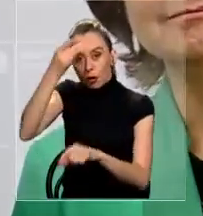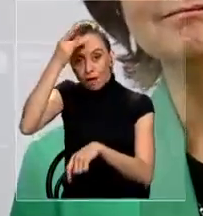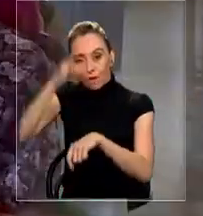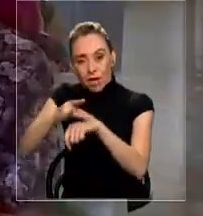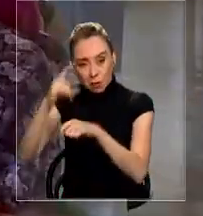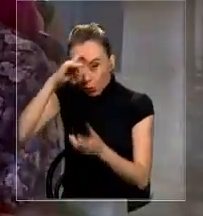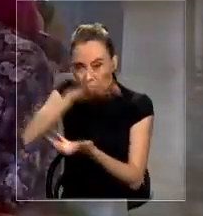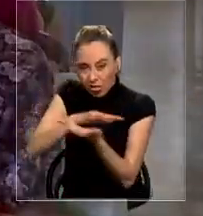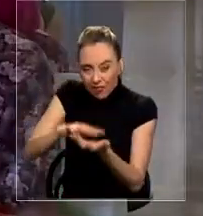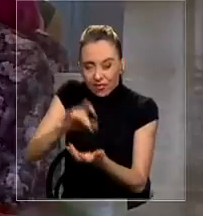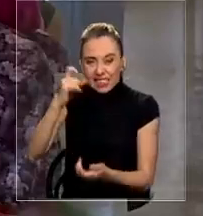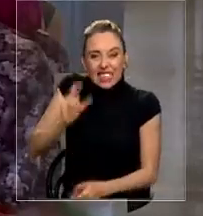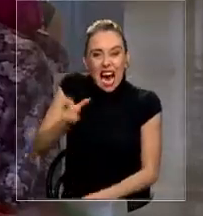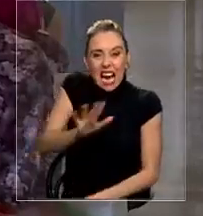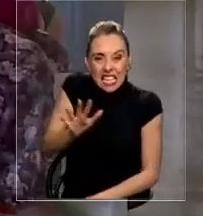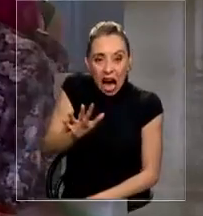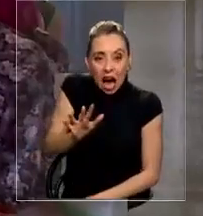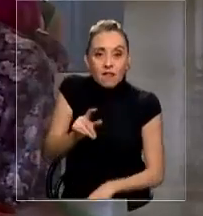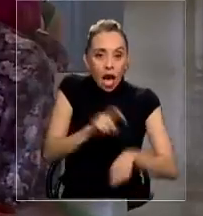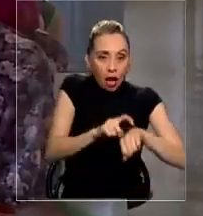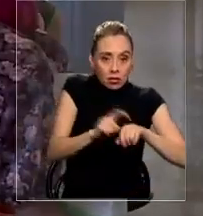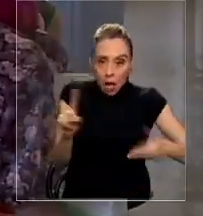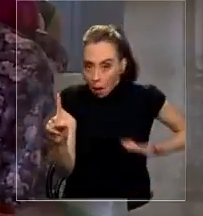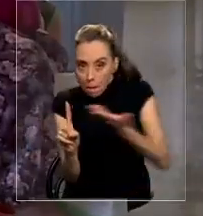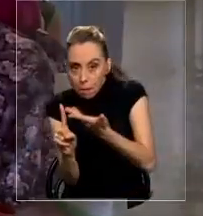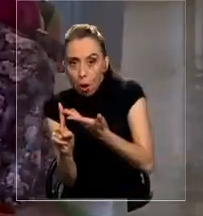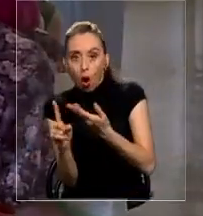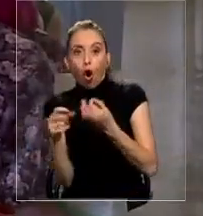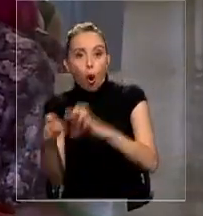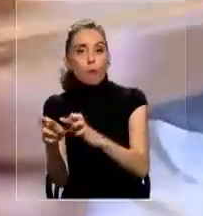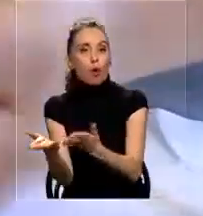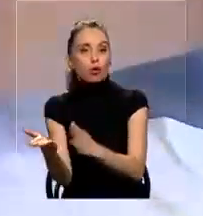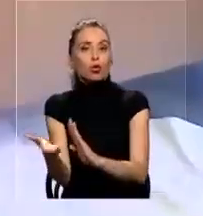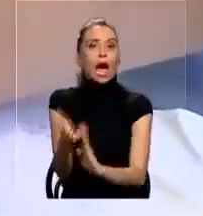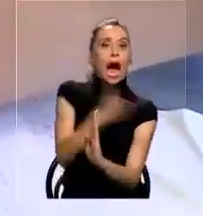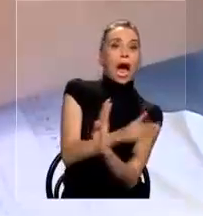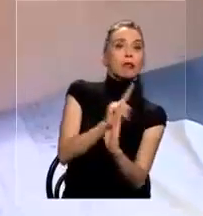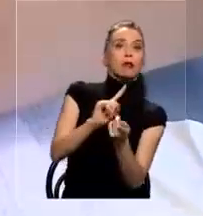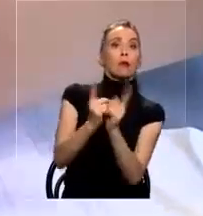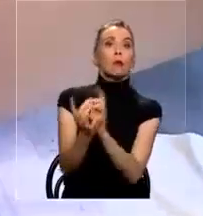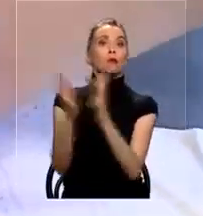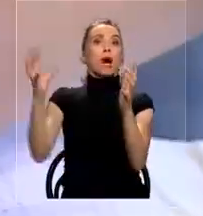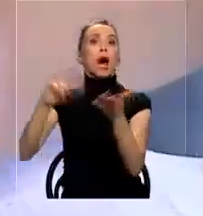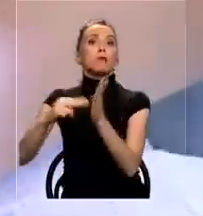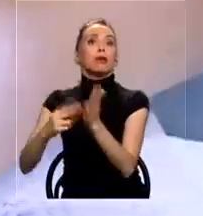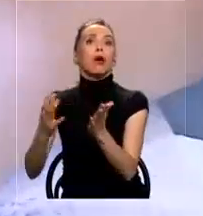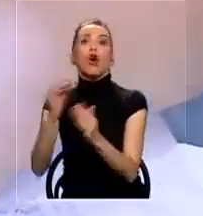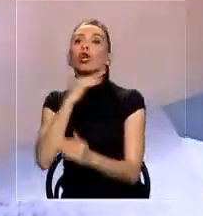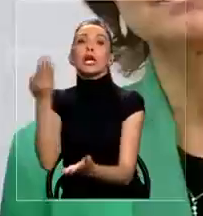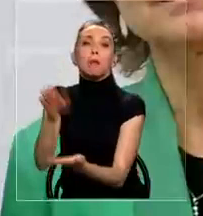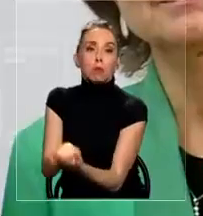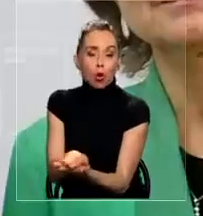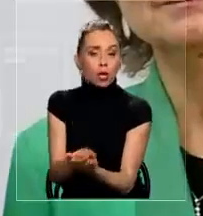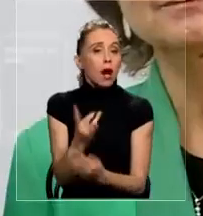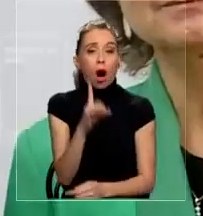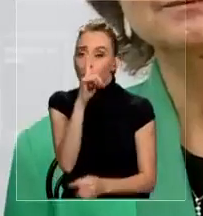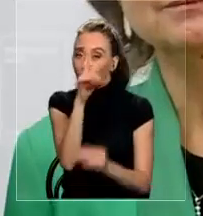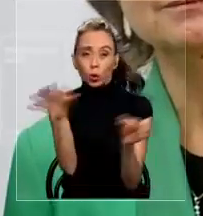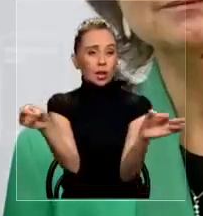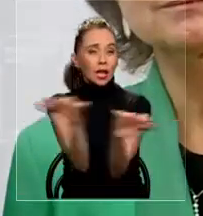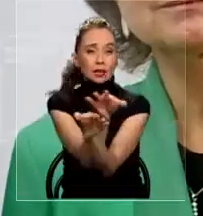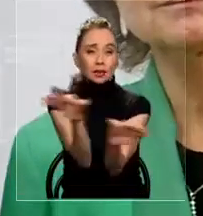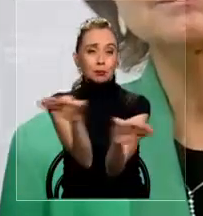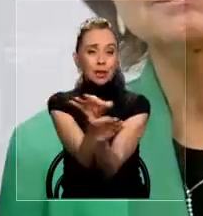graves para poder atenderlos oportunamente y, digamos, anteponernos al daño mayor o incluso al fallecimiento. La única explicación, como